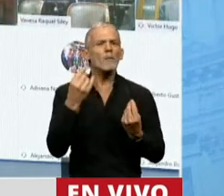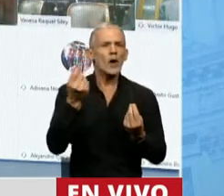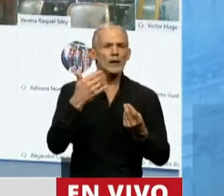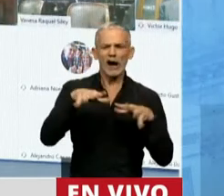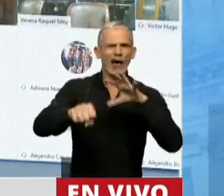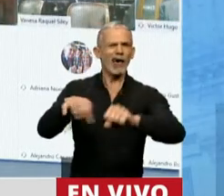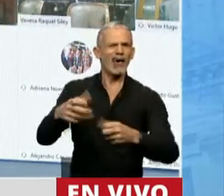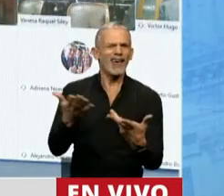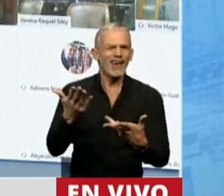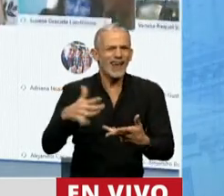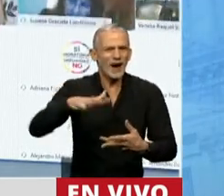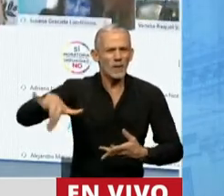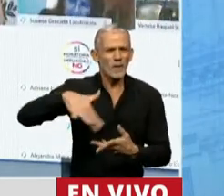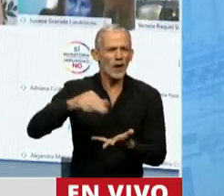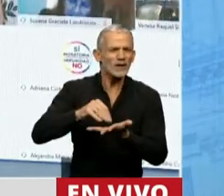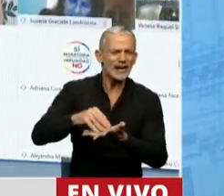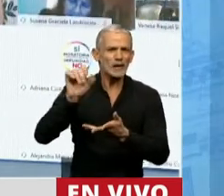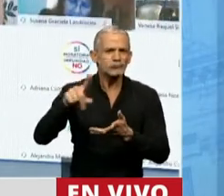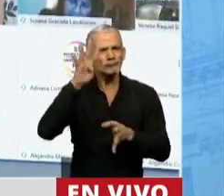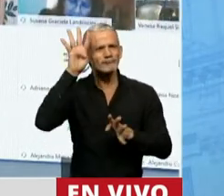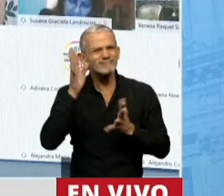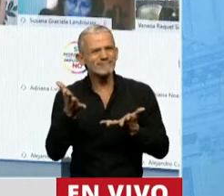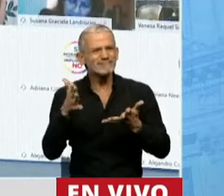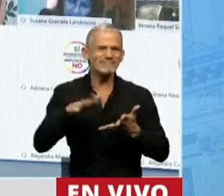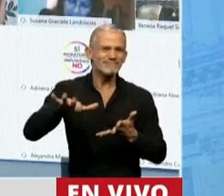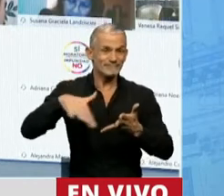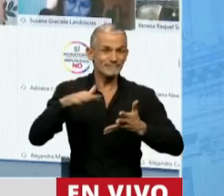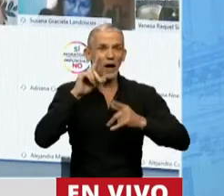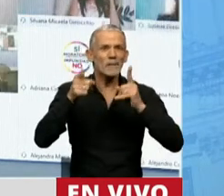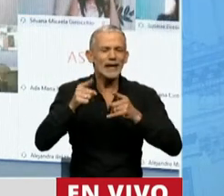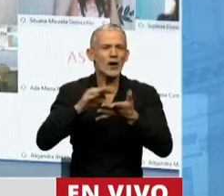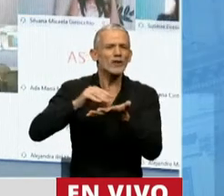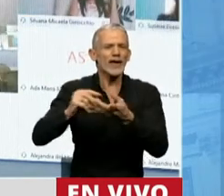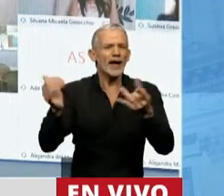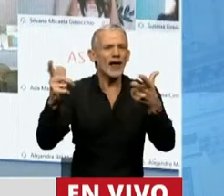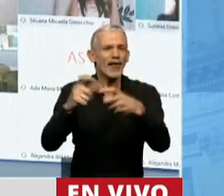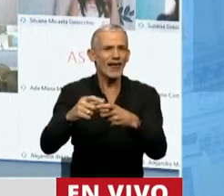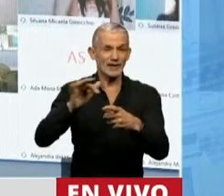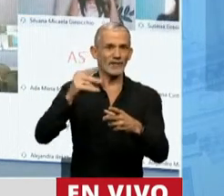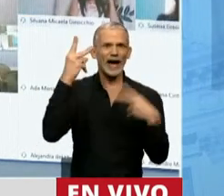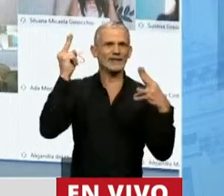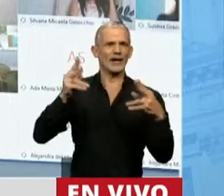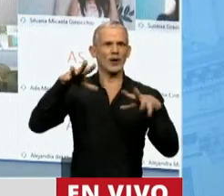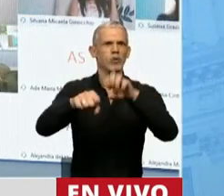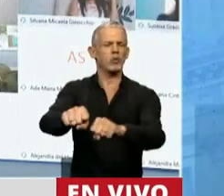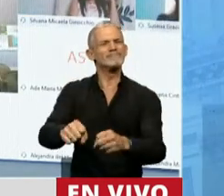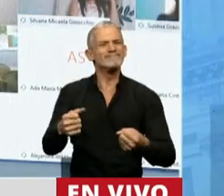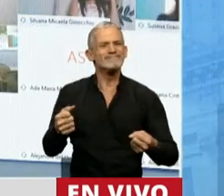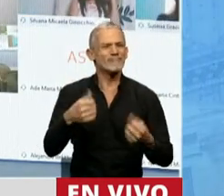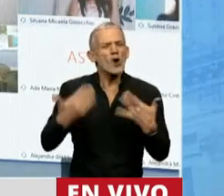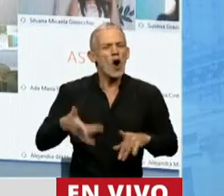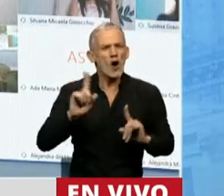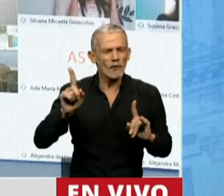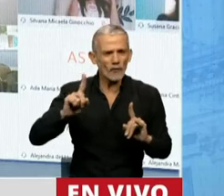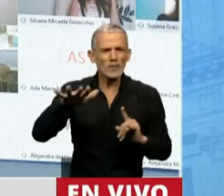invadir y además iba a generar condiciones donde estaban en peligro sus tierras, se iba a extranjerizar, todo lo que tenía que ver